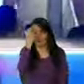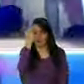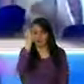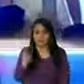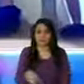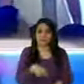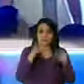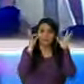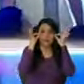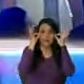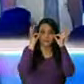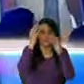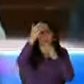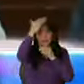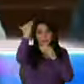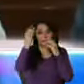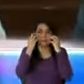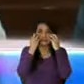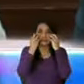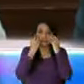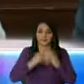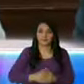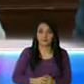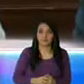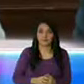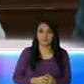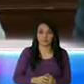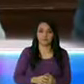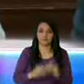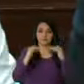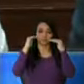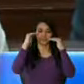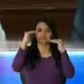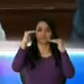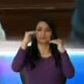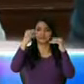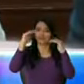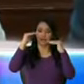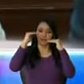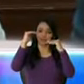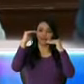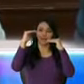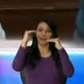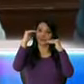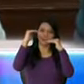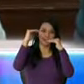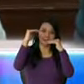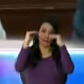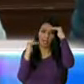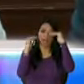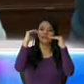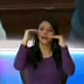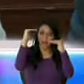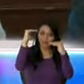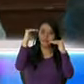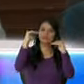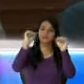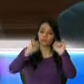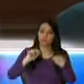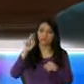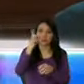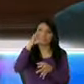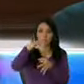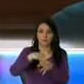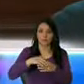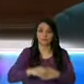Guillermo Lasso-Andrés Páez. Efectivamente, tenemos una tendencia marcada y si es que ese es el caso, habría una segunda vuelta. Sí, no